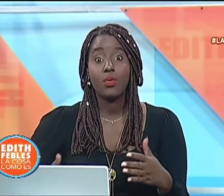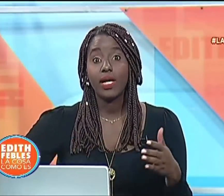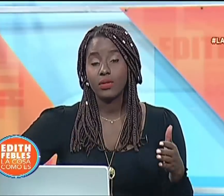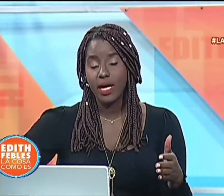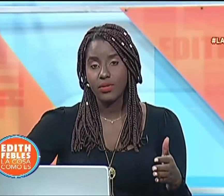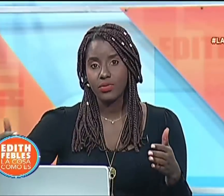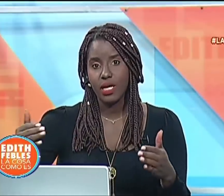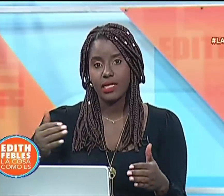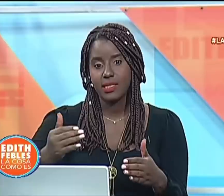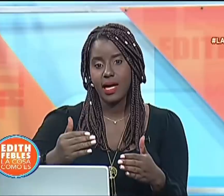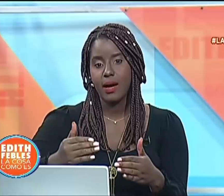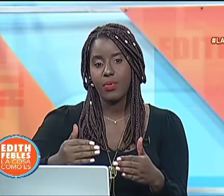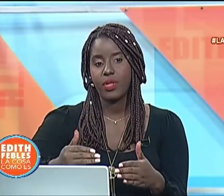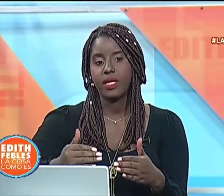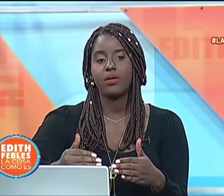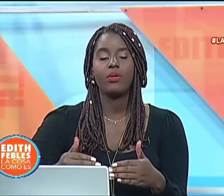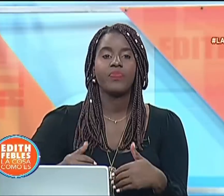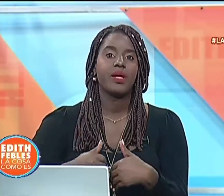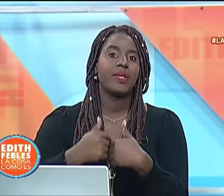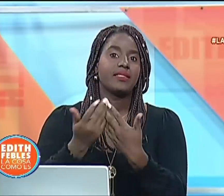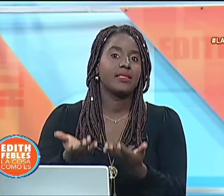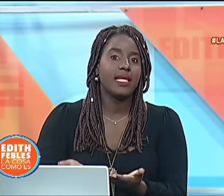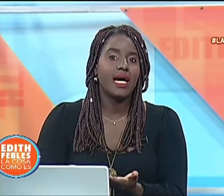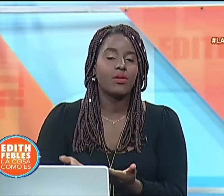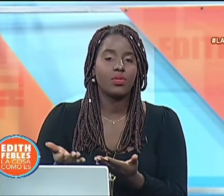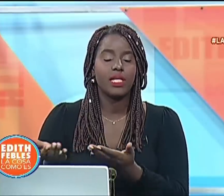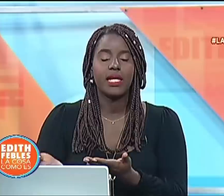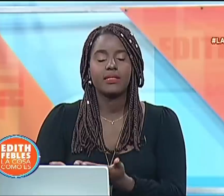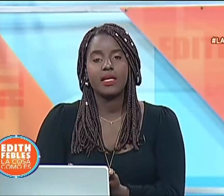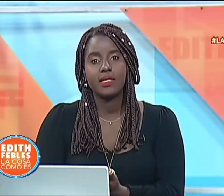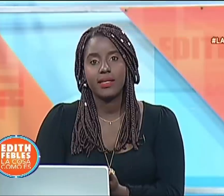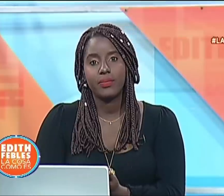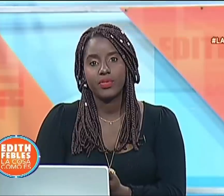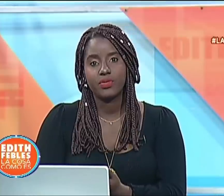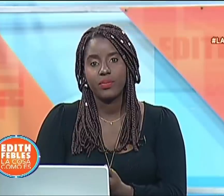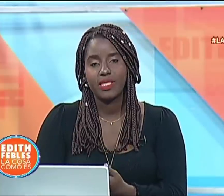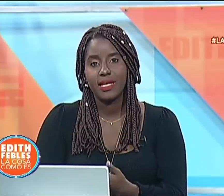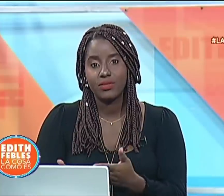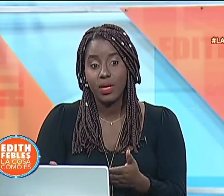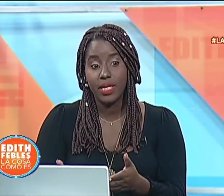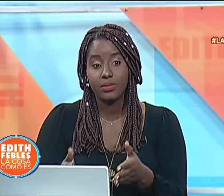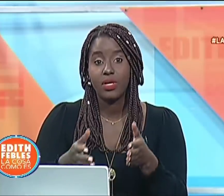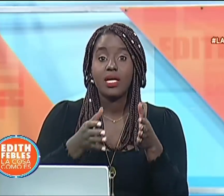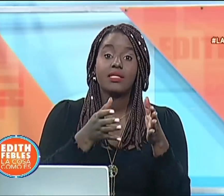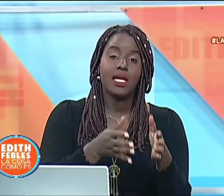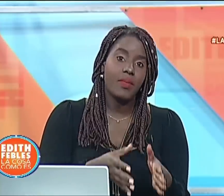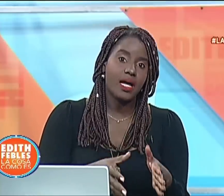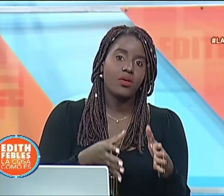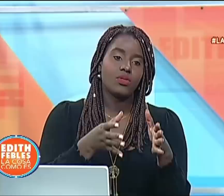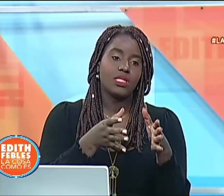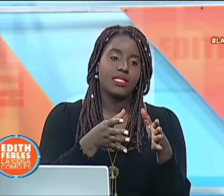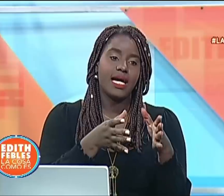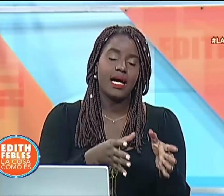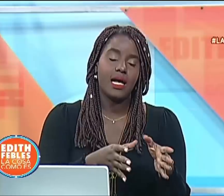tiene 4 años hasta poderlo presentar o tener ese proceso de investigación abierto. Sin